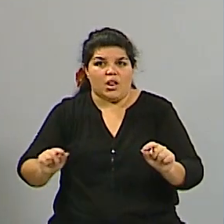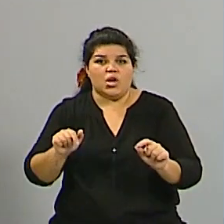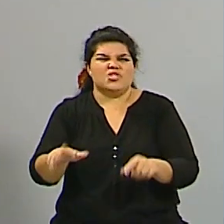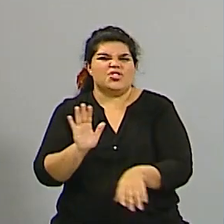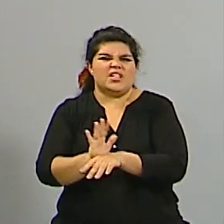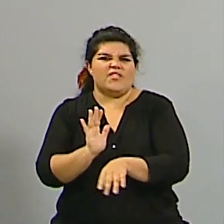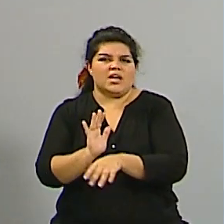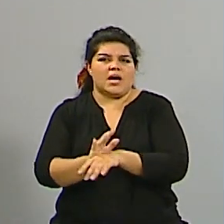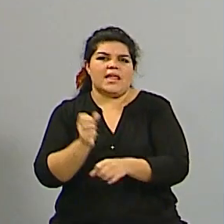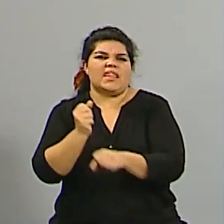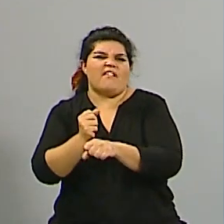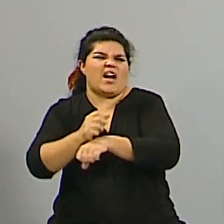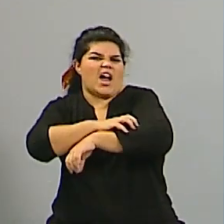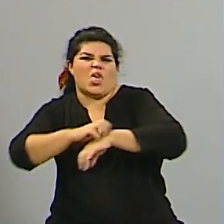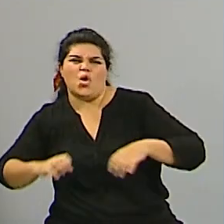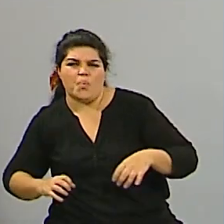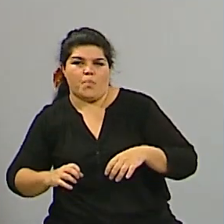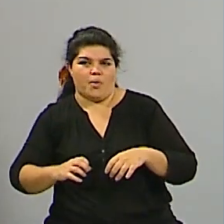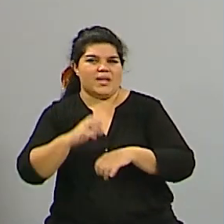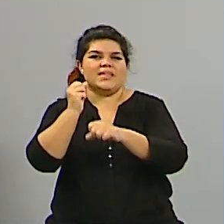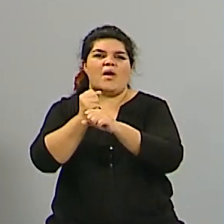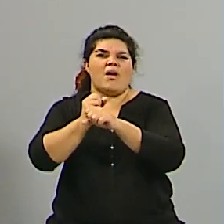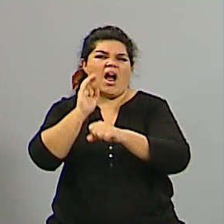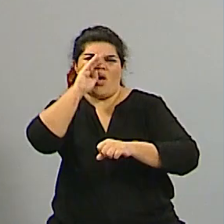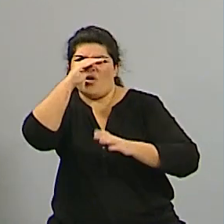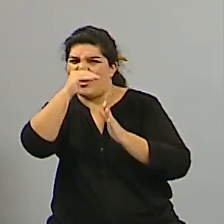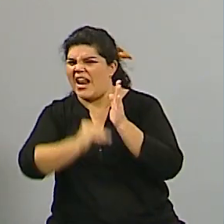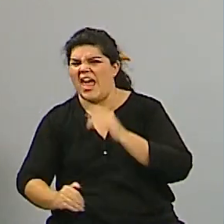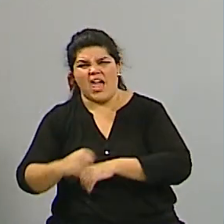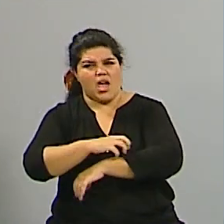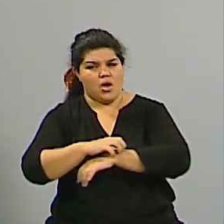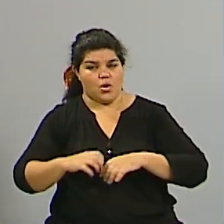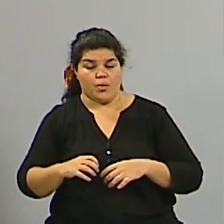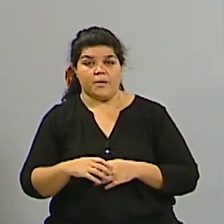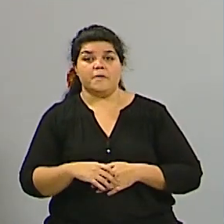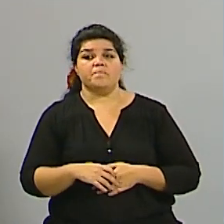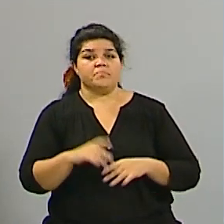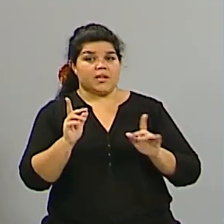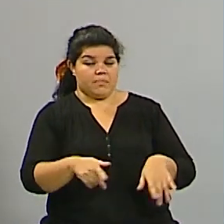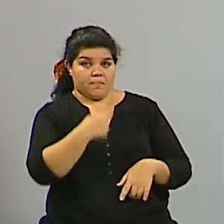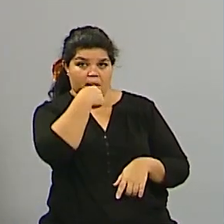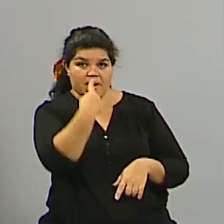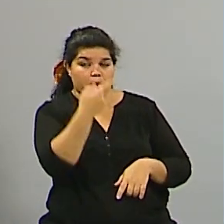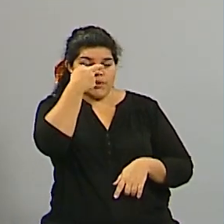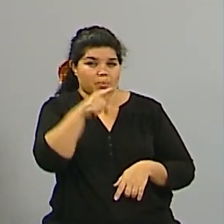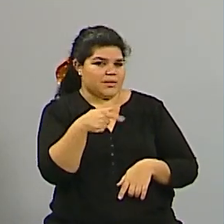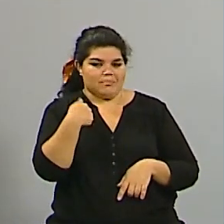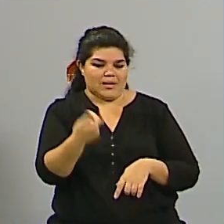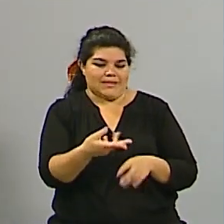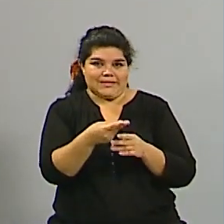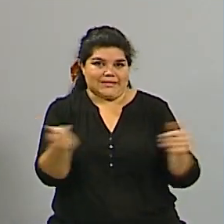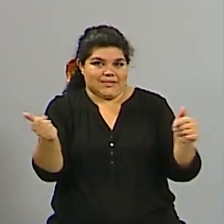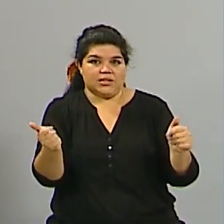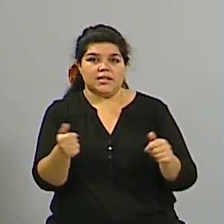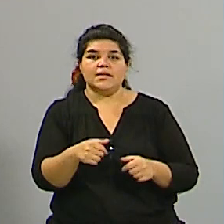como una especie de pregunta en el aire y será tal vez para otra oportunidad. ¿Esto nos va a afectar? Y la respuesta tendría que ser sí o no, porque no nos da más